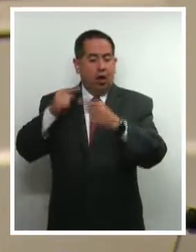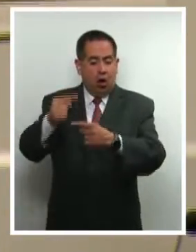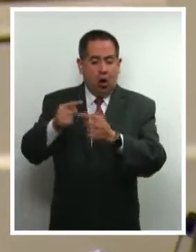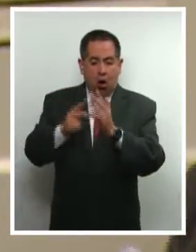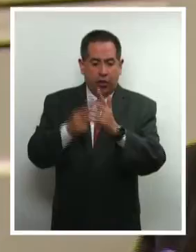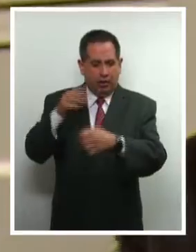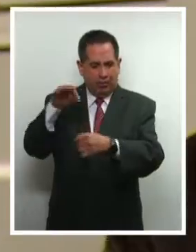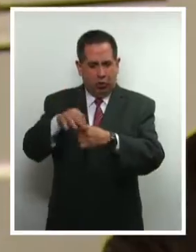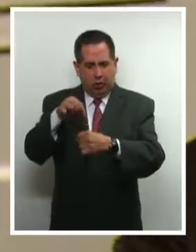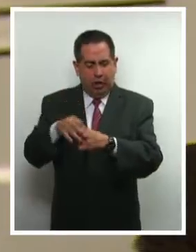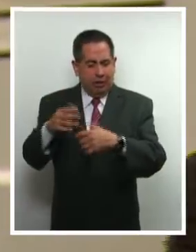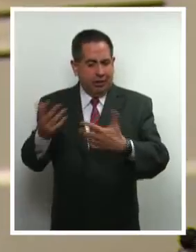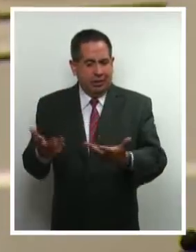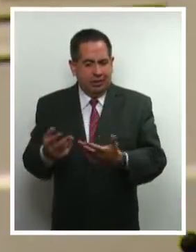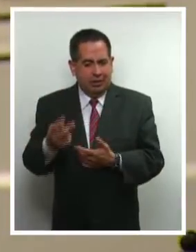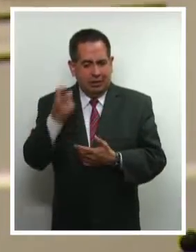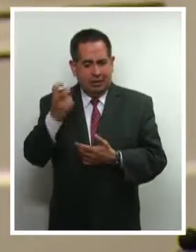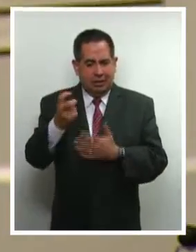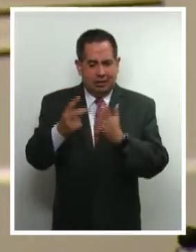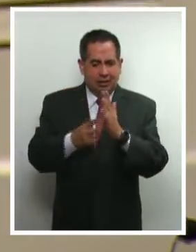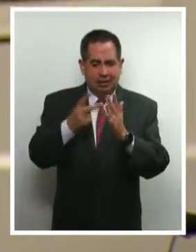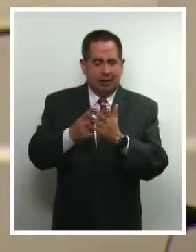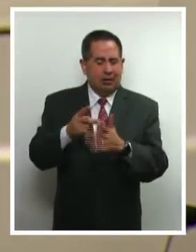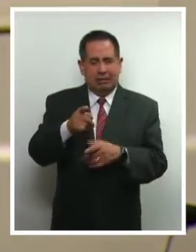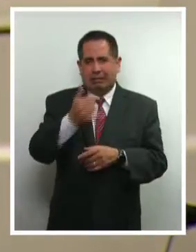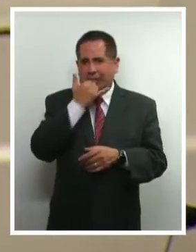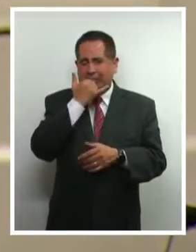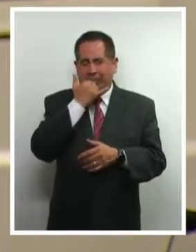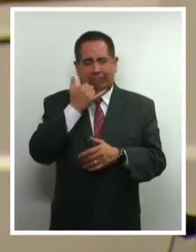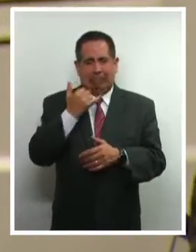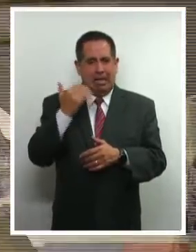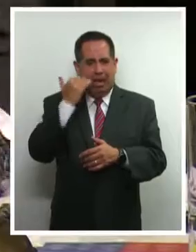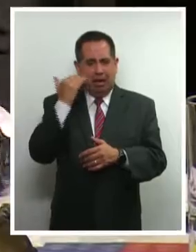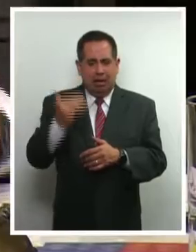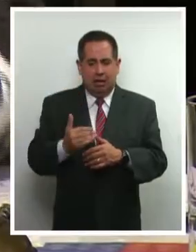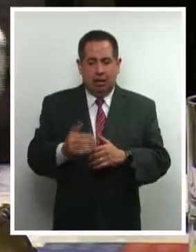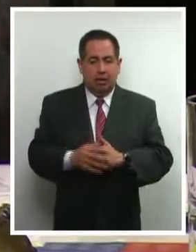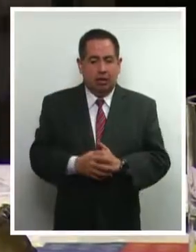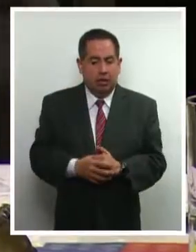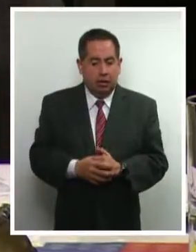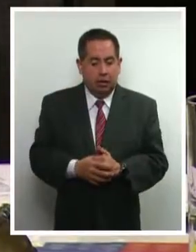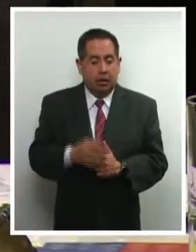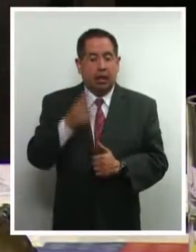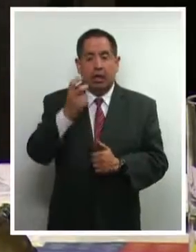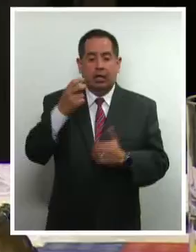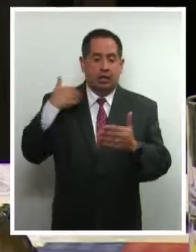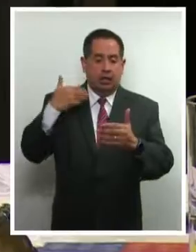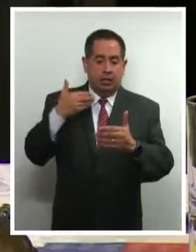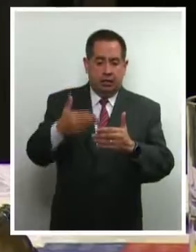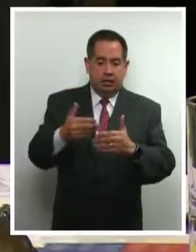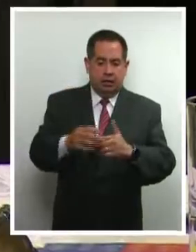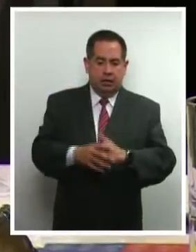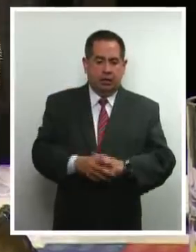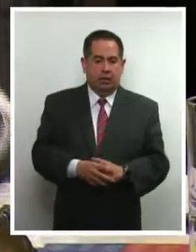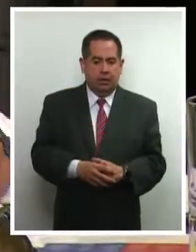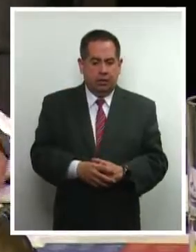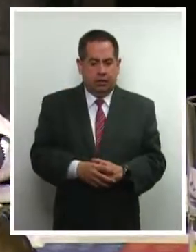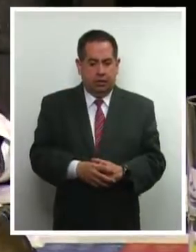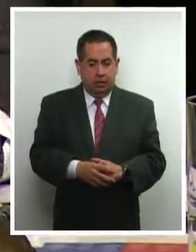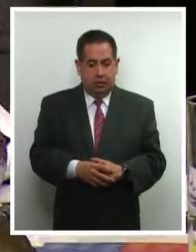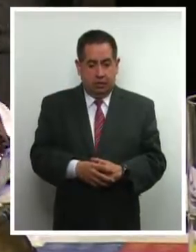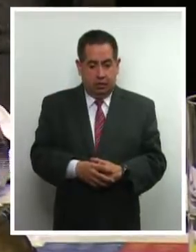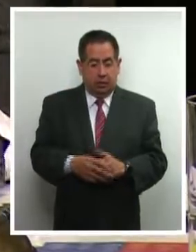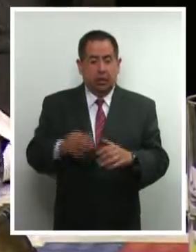hacer votar. Es a todas luces irregular esto. Es el procedimiento que hemos seguido. ¿Quién pidió la palabra?